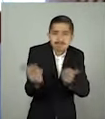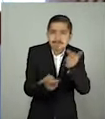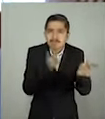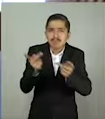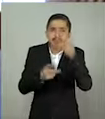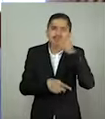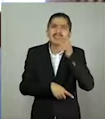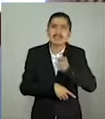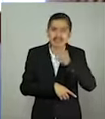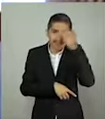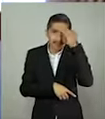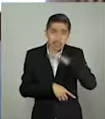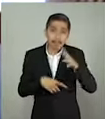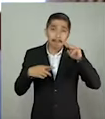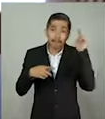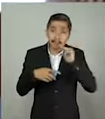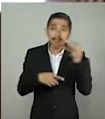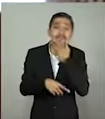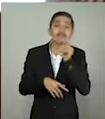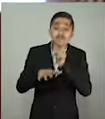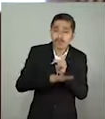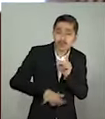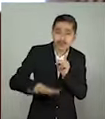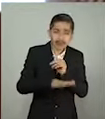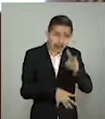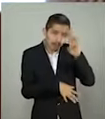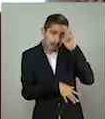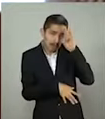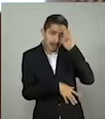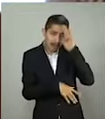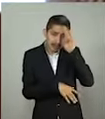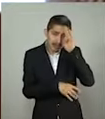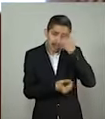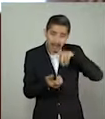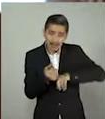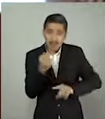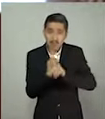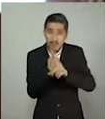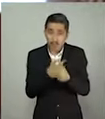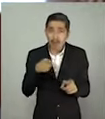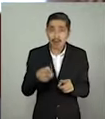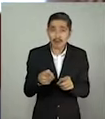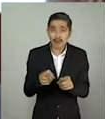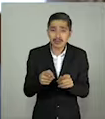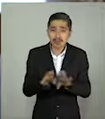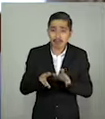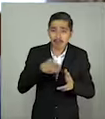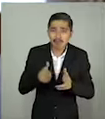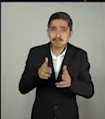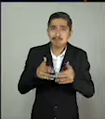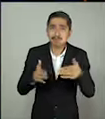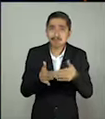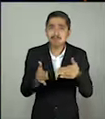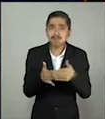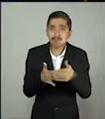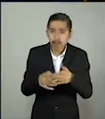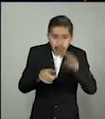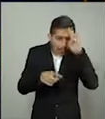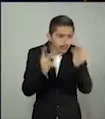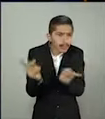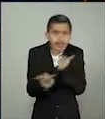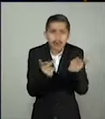para saber qué piensan las michoacanas y los michoacanos sobre este problema que nos afecta a todas y a todos por un